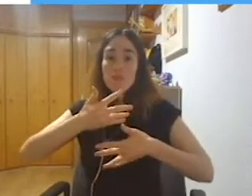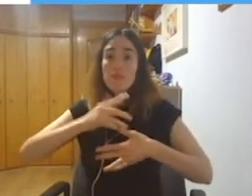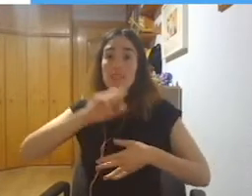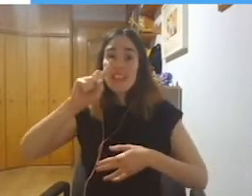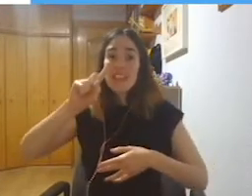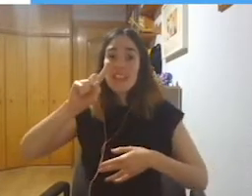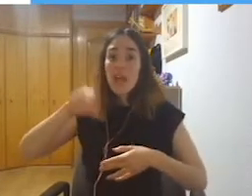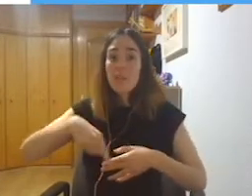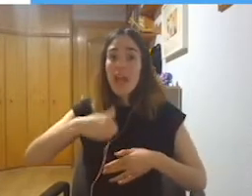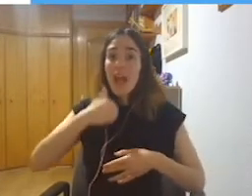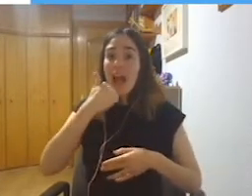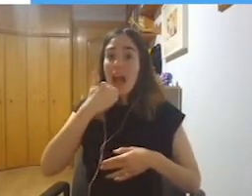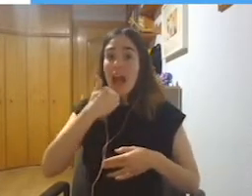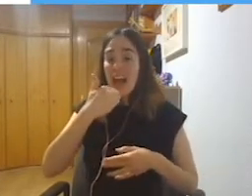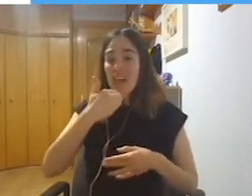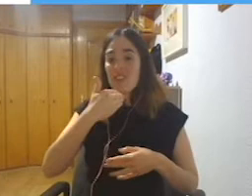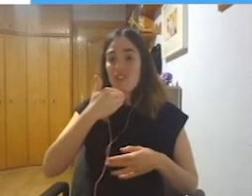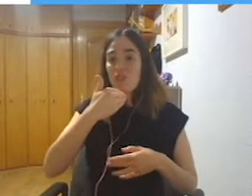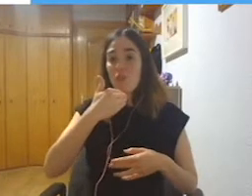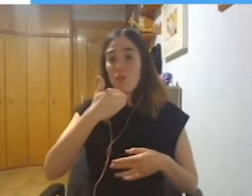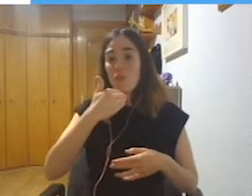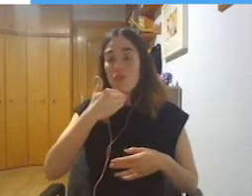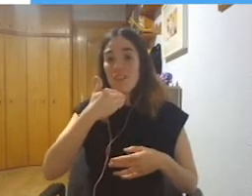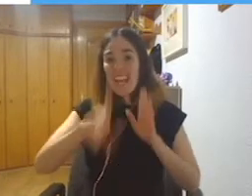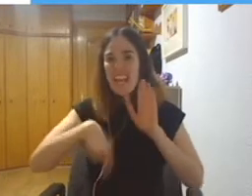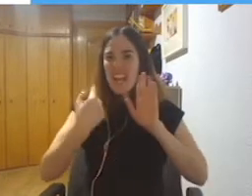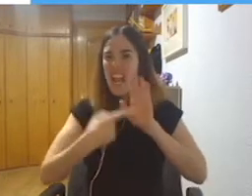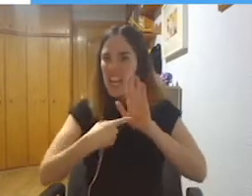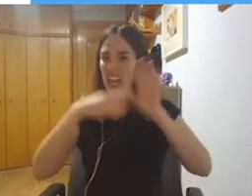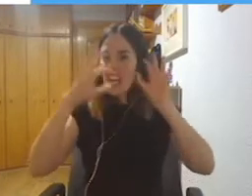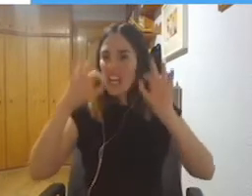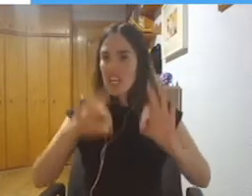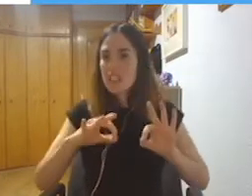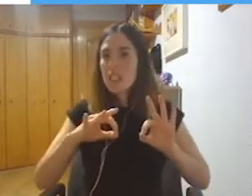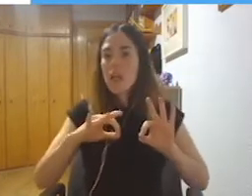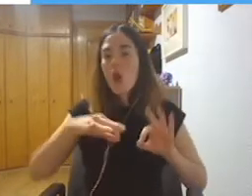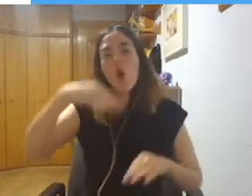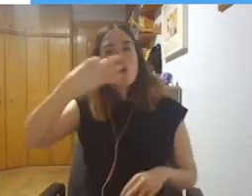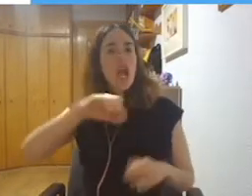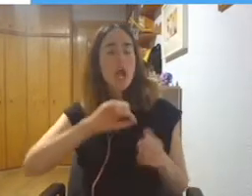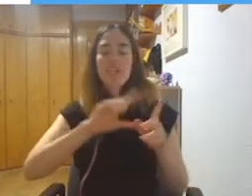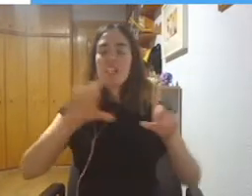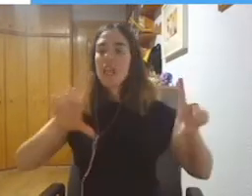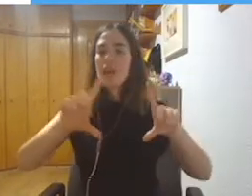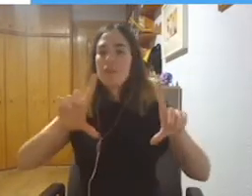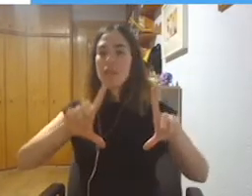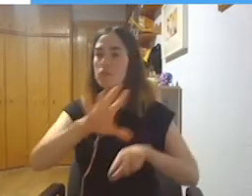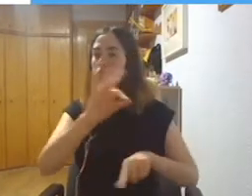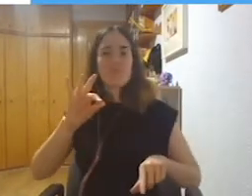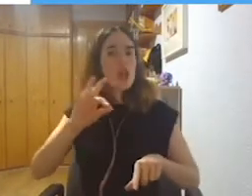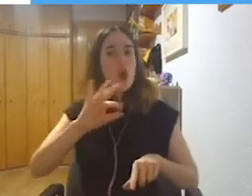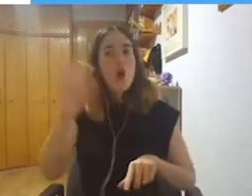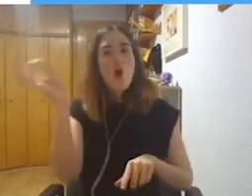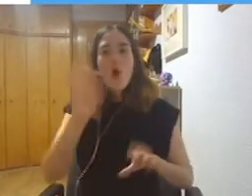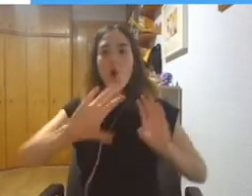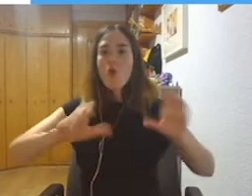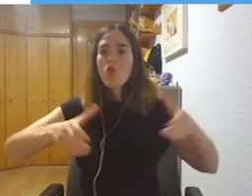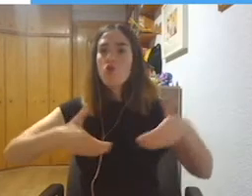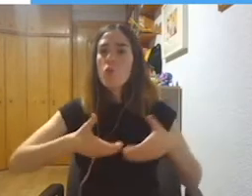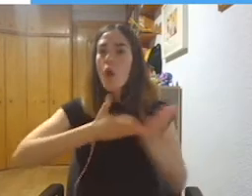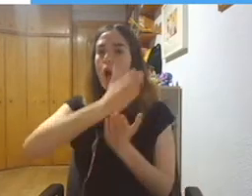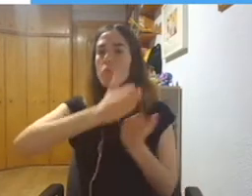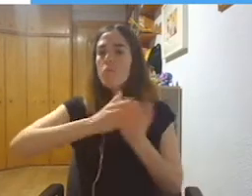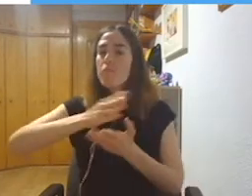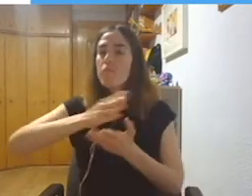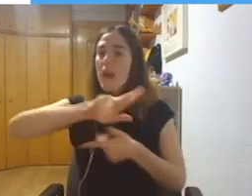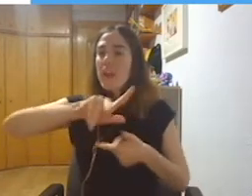también es algo que está por ley, que no es algo que las propias televisiones decidan, no es algo que los propios grupos mediáticos